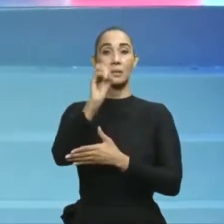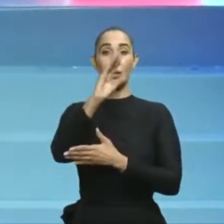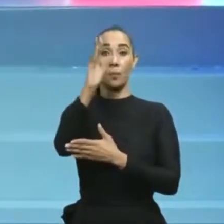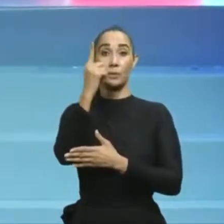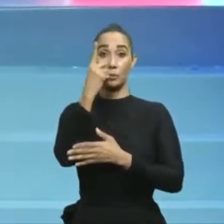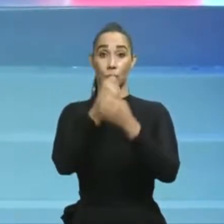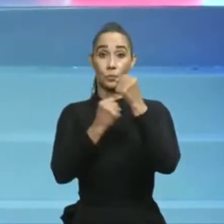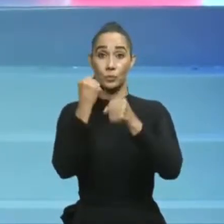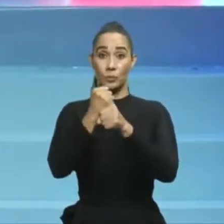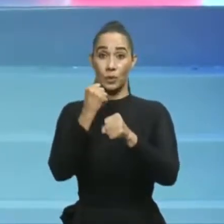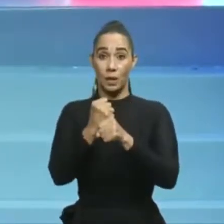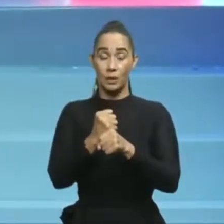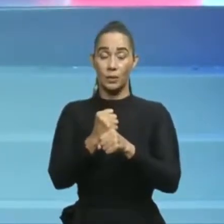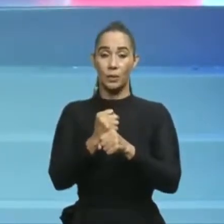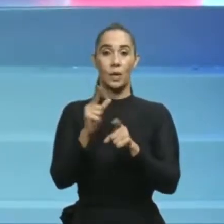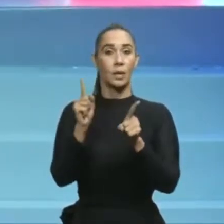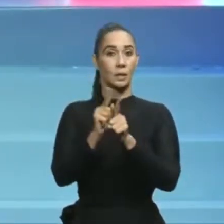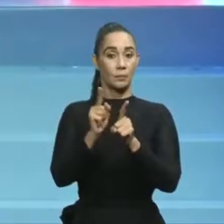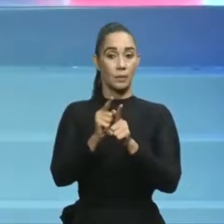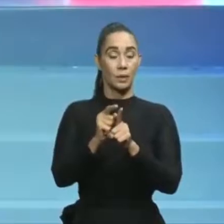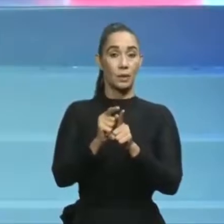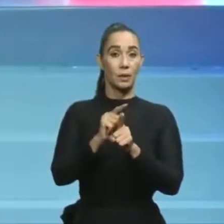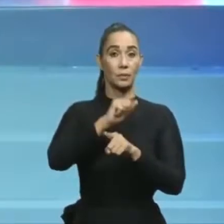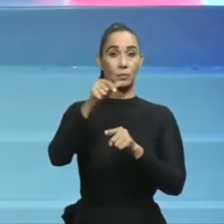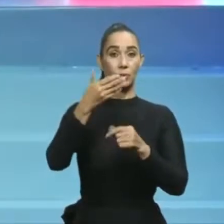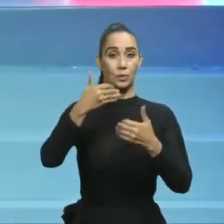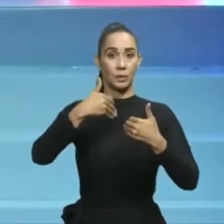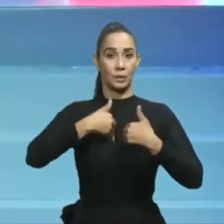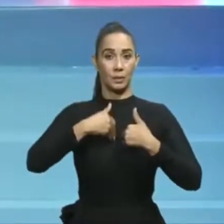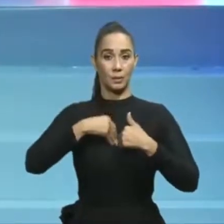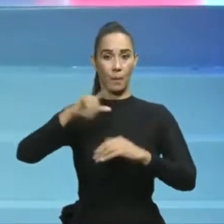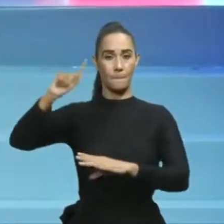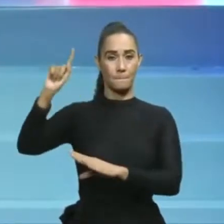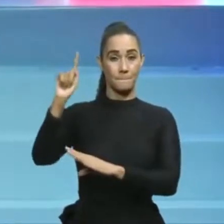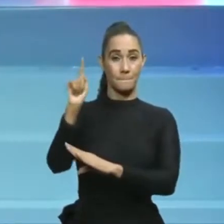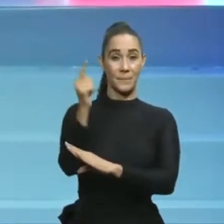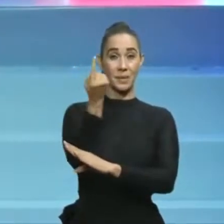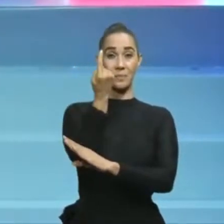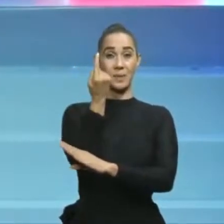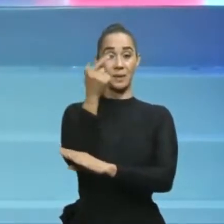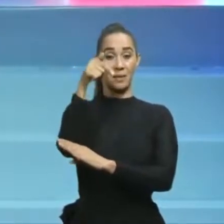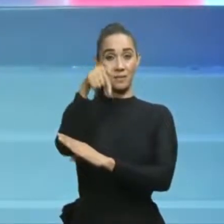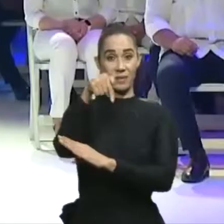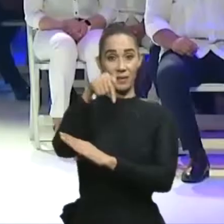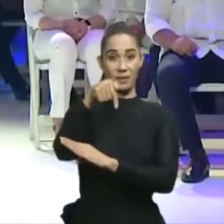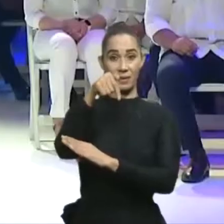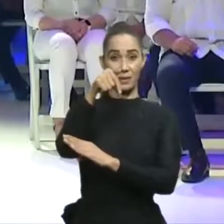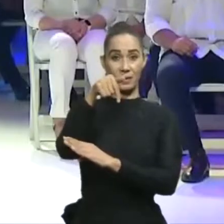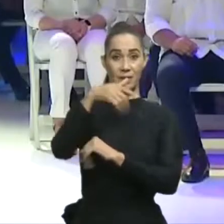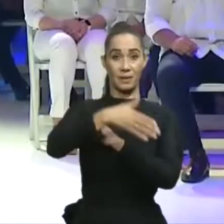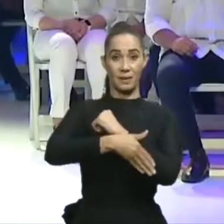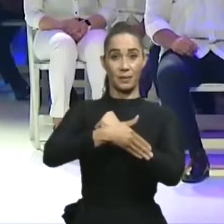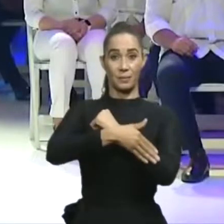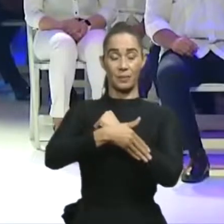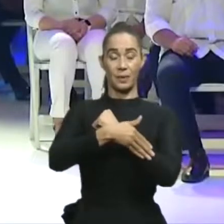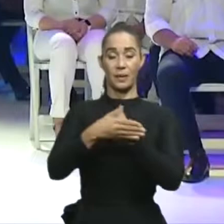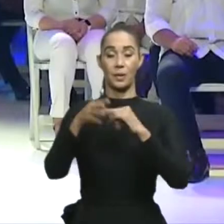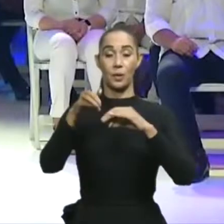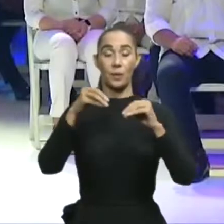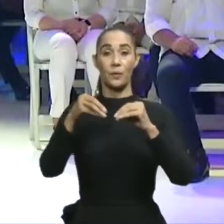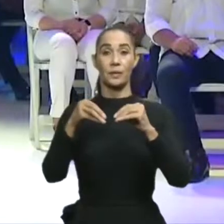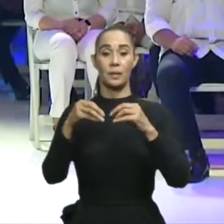anual tendremos también por primera vez en nuestra historia una oferta de generación